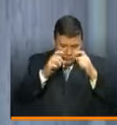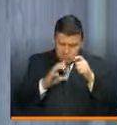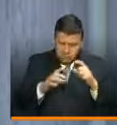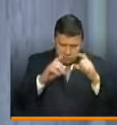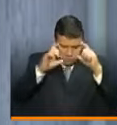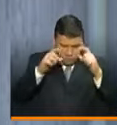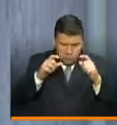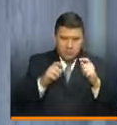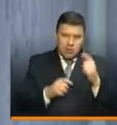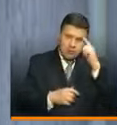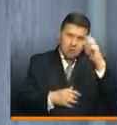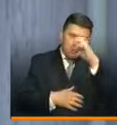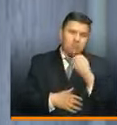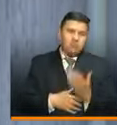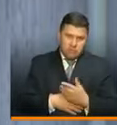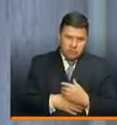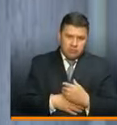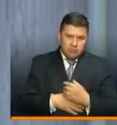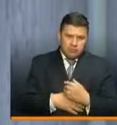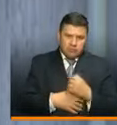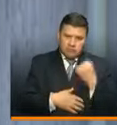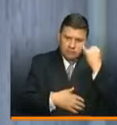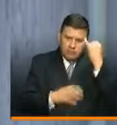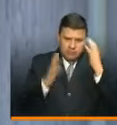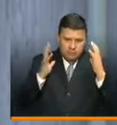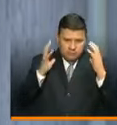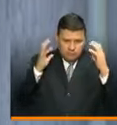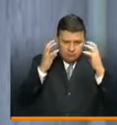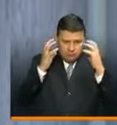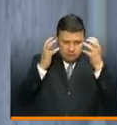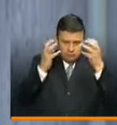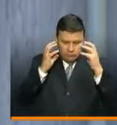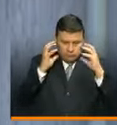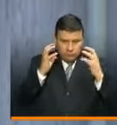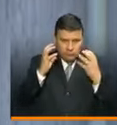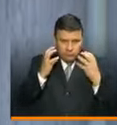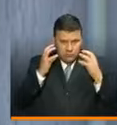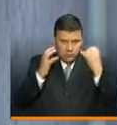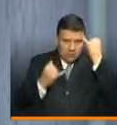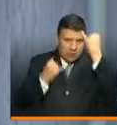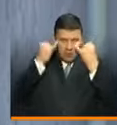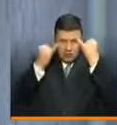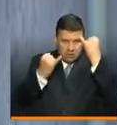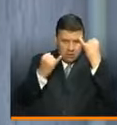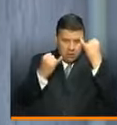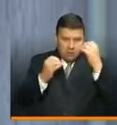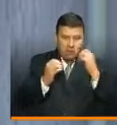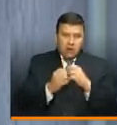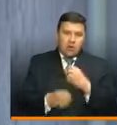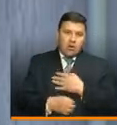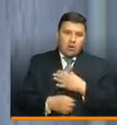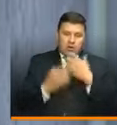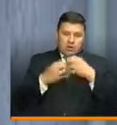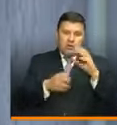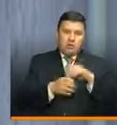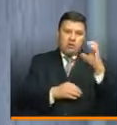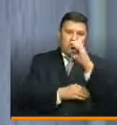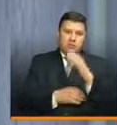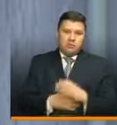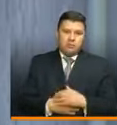No sería inimaginable ir viendo dispositivos que se van adecuando y adaptando a cada sector y generan nuevas oportunidades para la industria también,